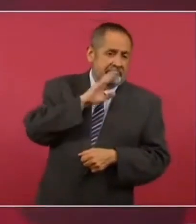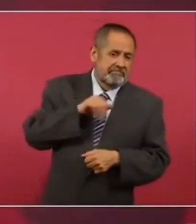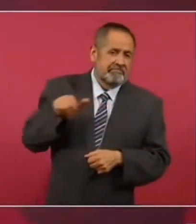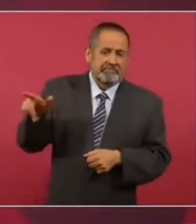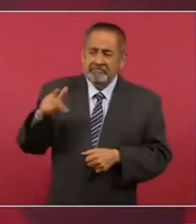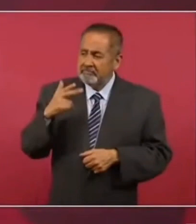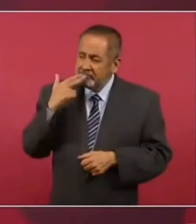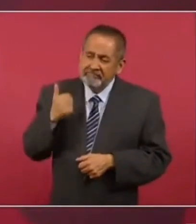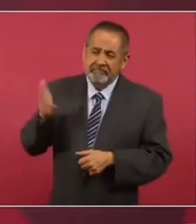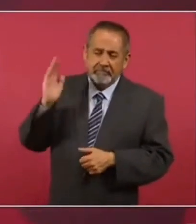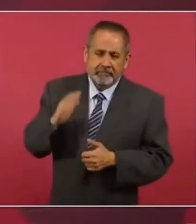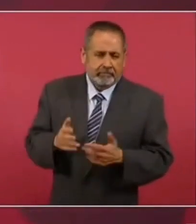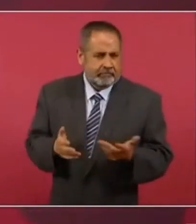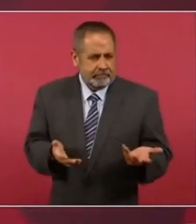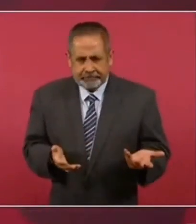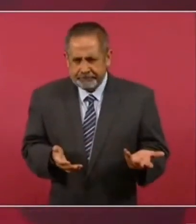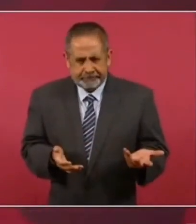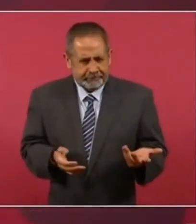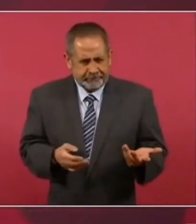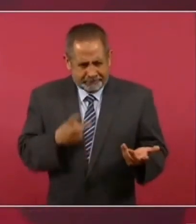que no servíamos